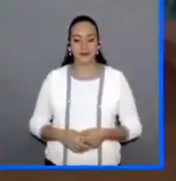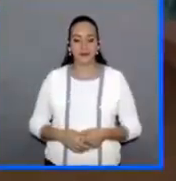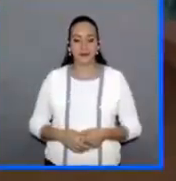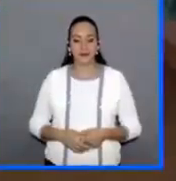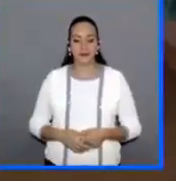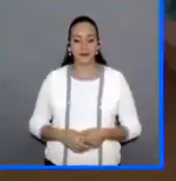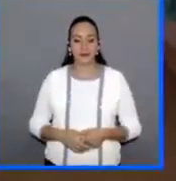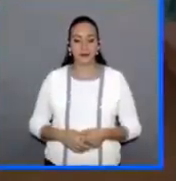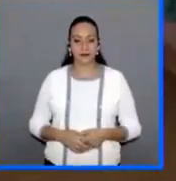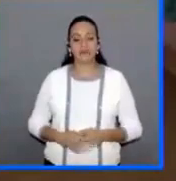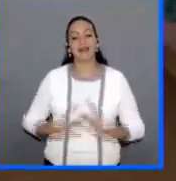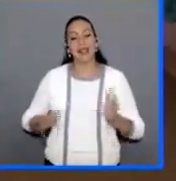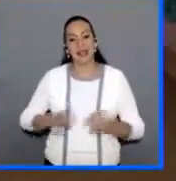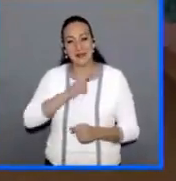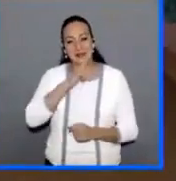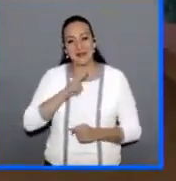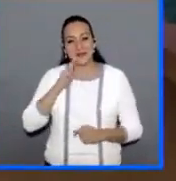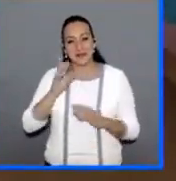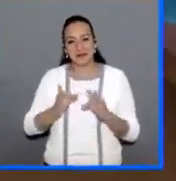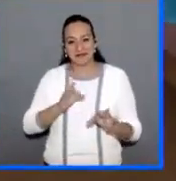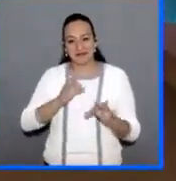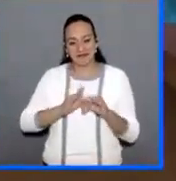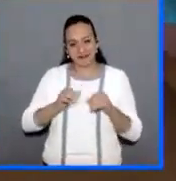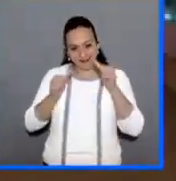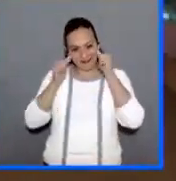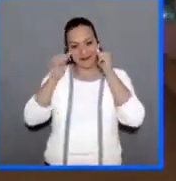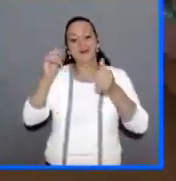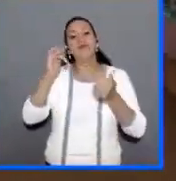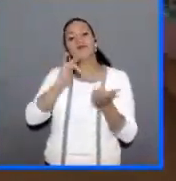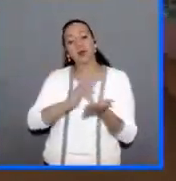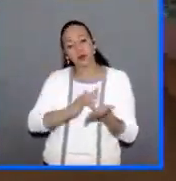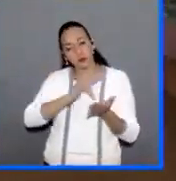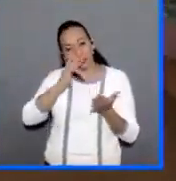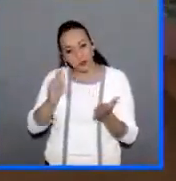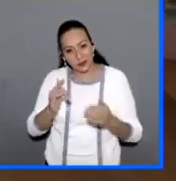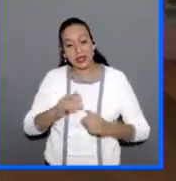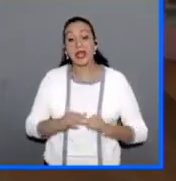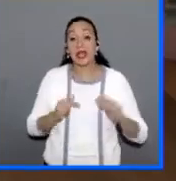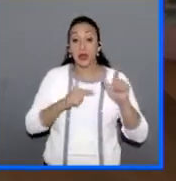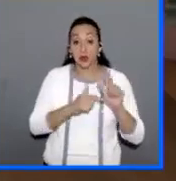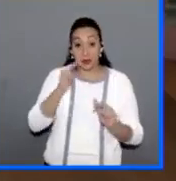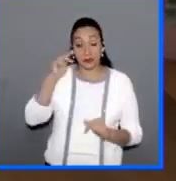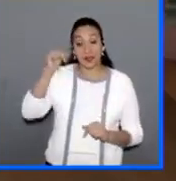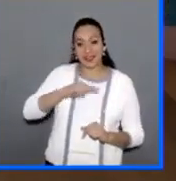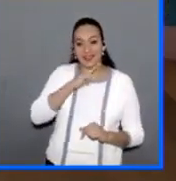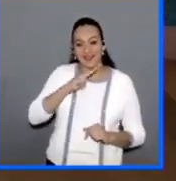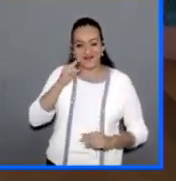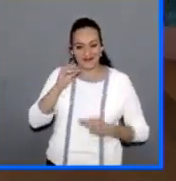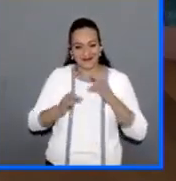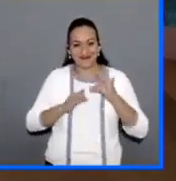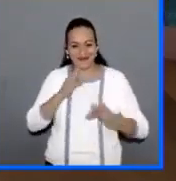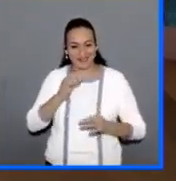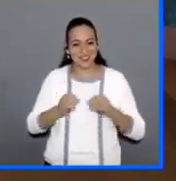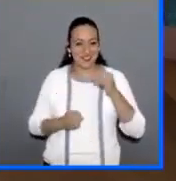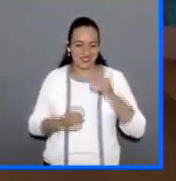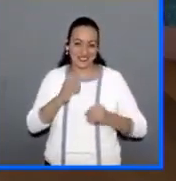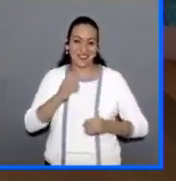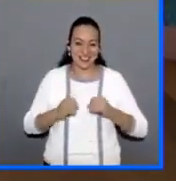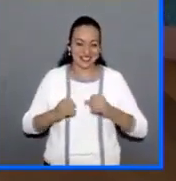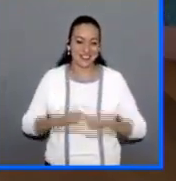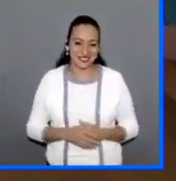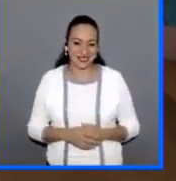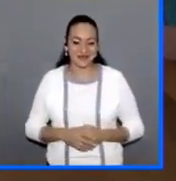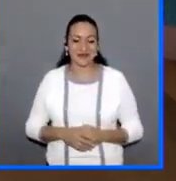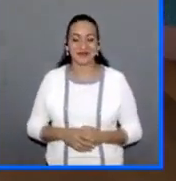Y es así como llegamos al final de este espacio de noticias, como siempre agradeciendo su compañía e invitándole a mantenerse aquí en la señal del canal del Poder Judicial